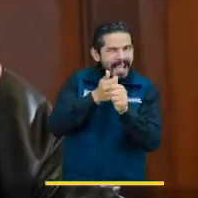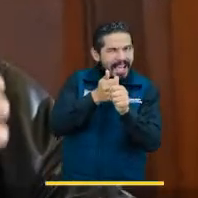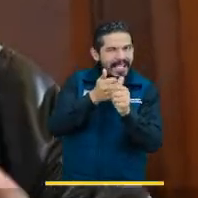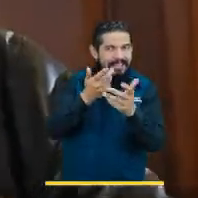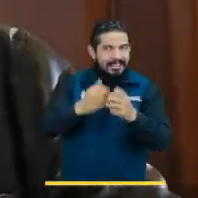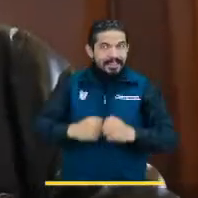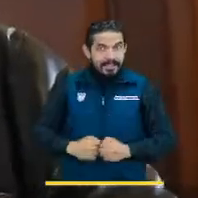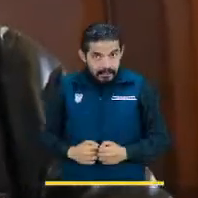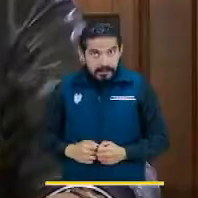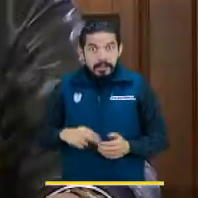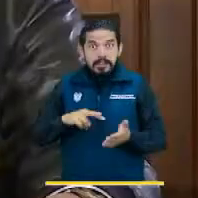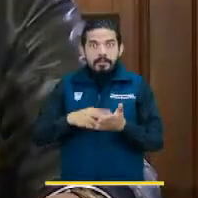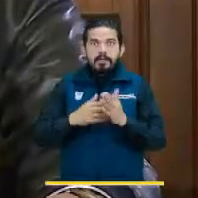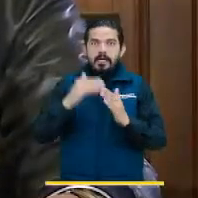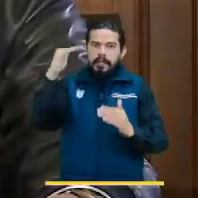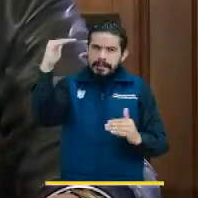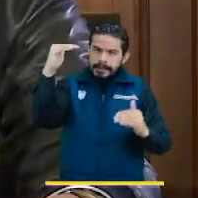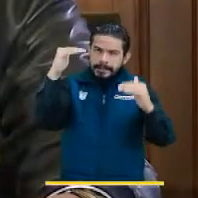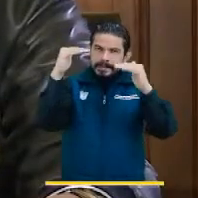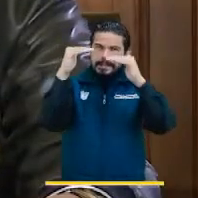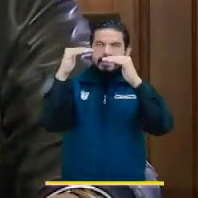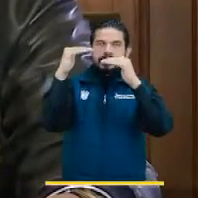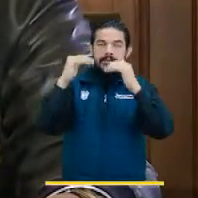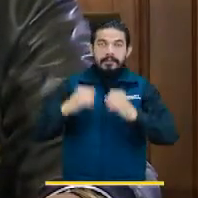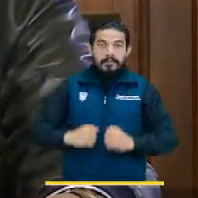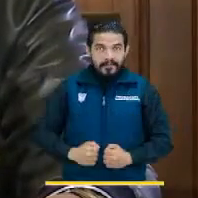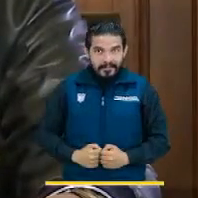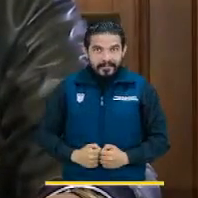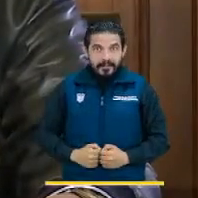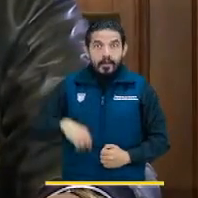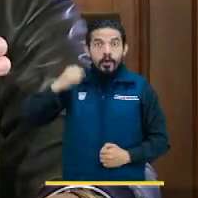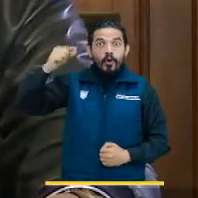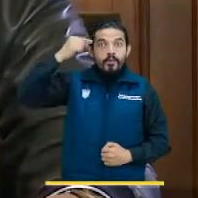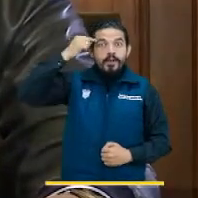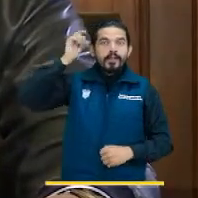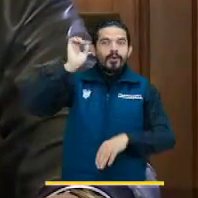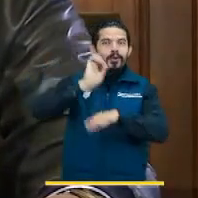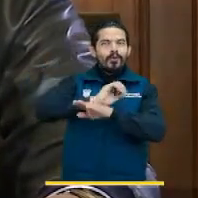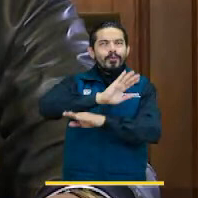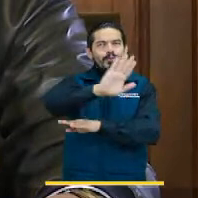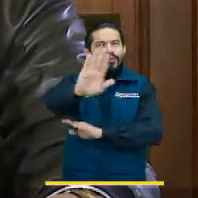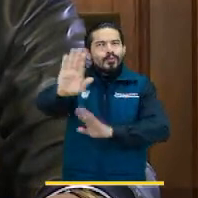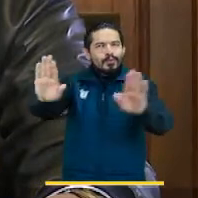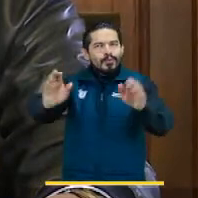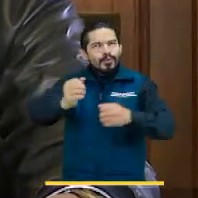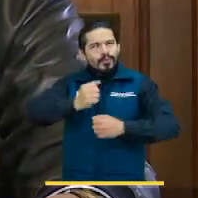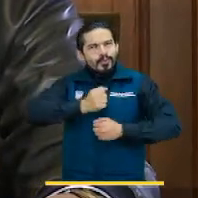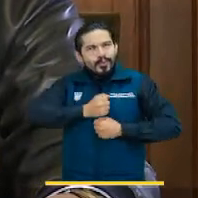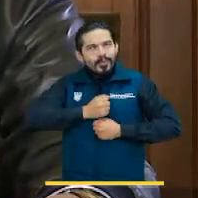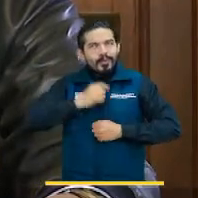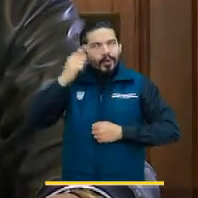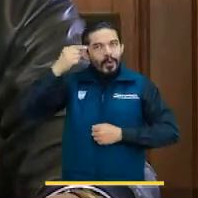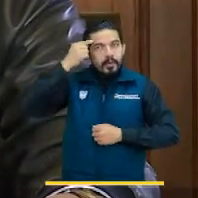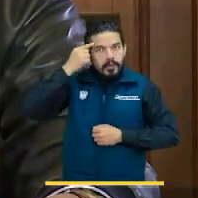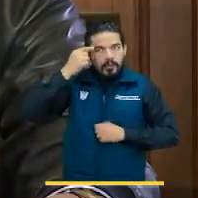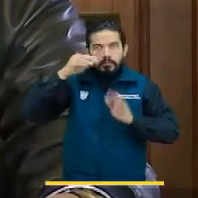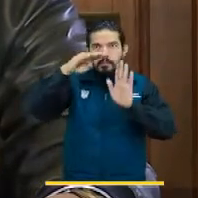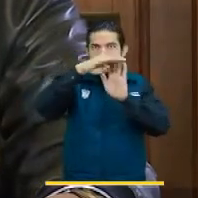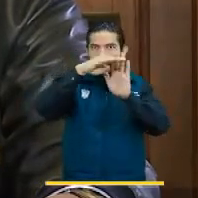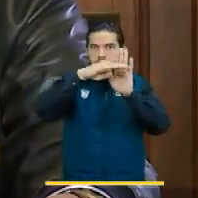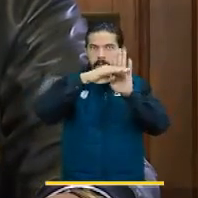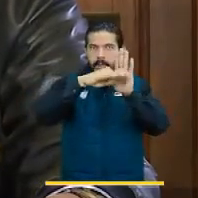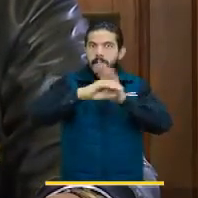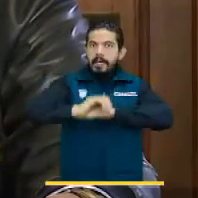la desigualdad. El gobierno del Ecuador, nuestro gobierno, trabaja con reglas